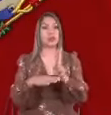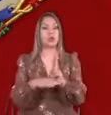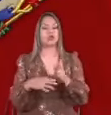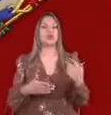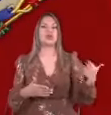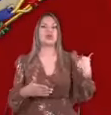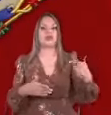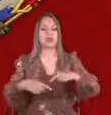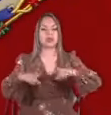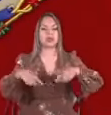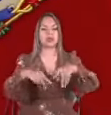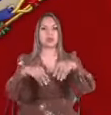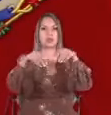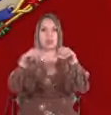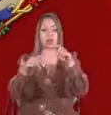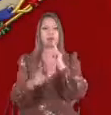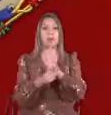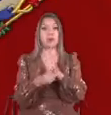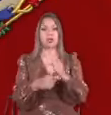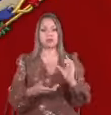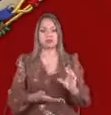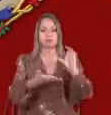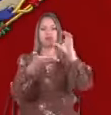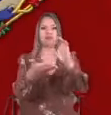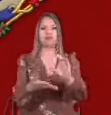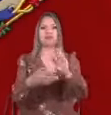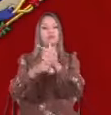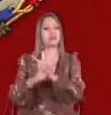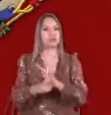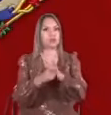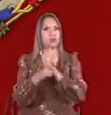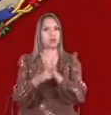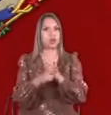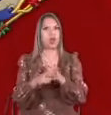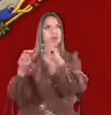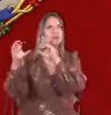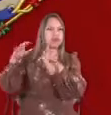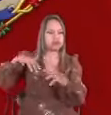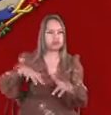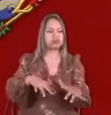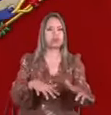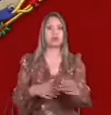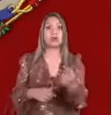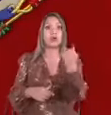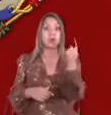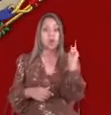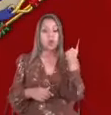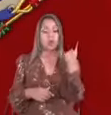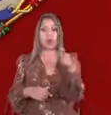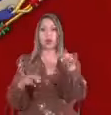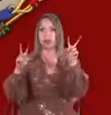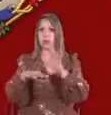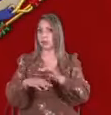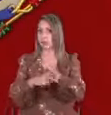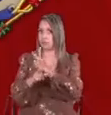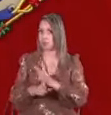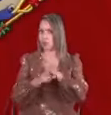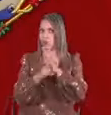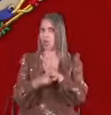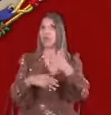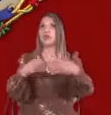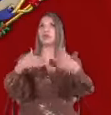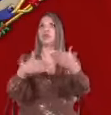tierra. Por ello, invertiremos en mitigación y prevención de desastres, pues tengo claro que un dólar invertido en prevención nos